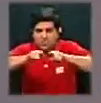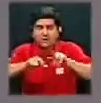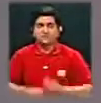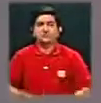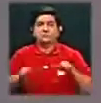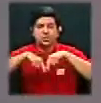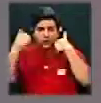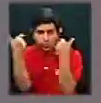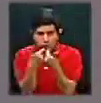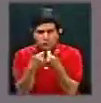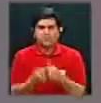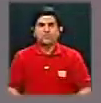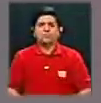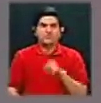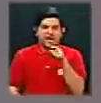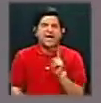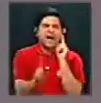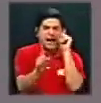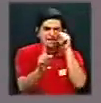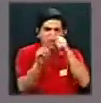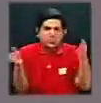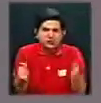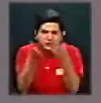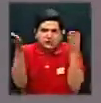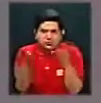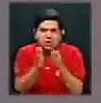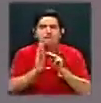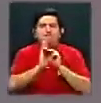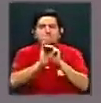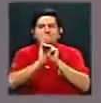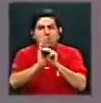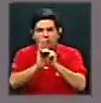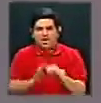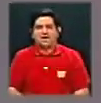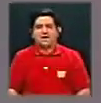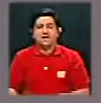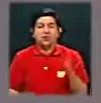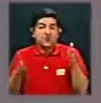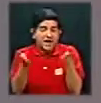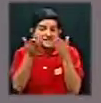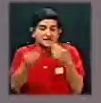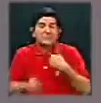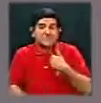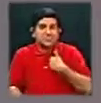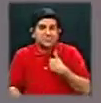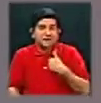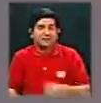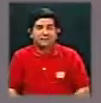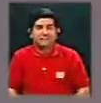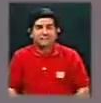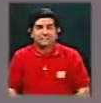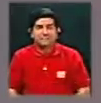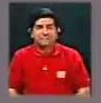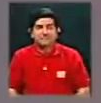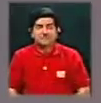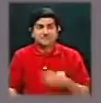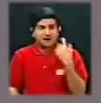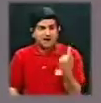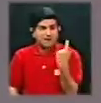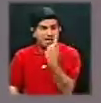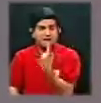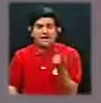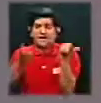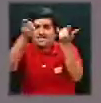sectores que han sido deliberadamente estimulados por el modelo, deliberadamente incentivados por ese modelo.